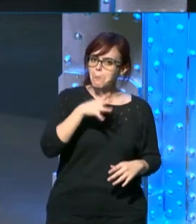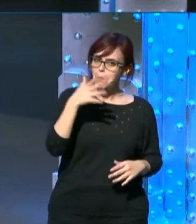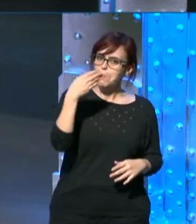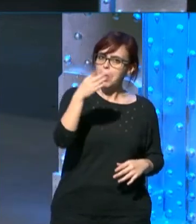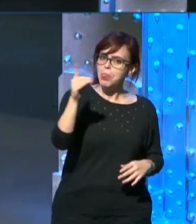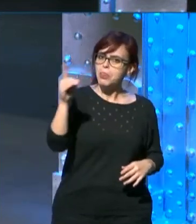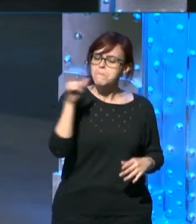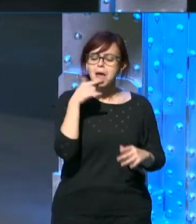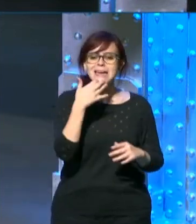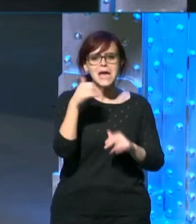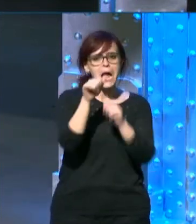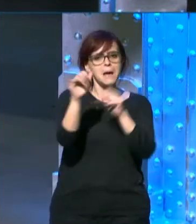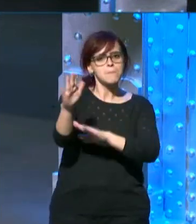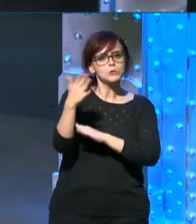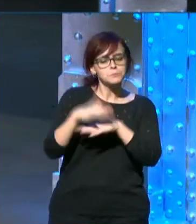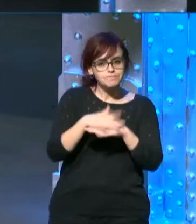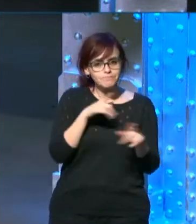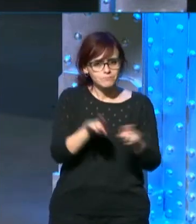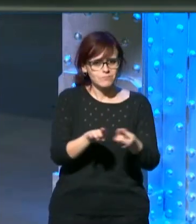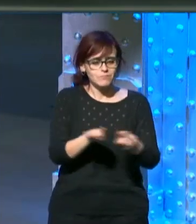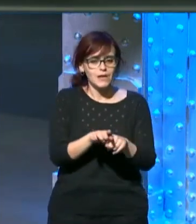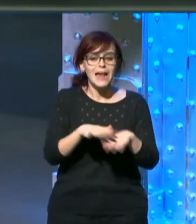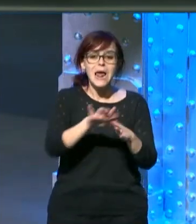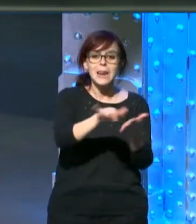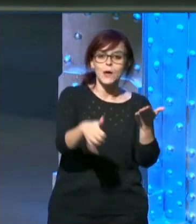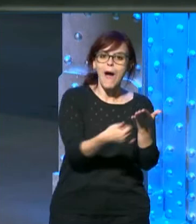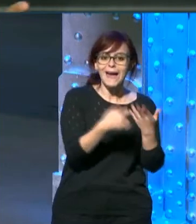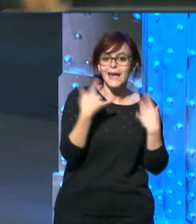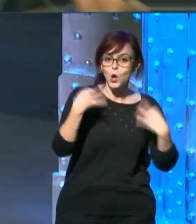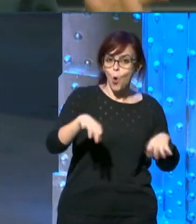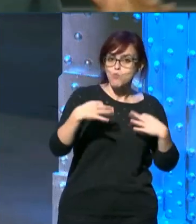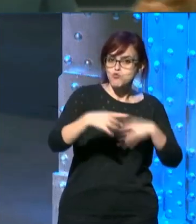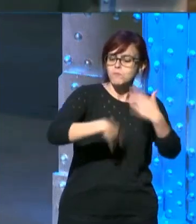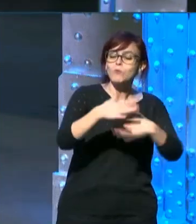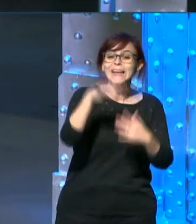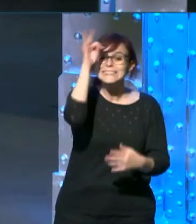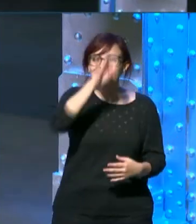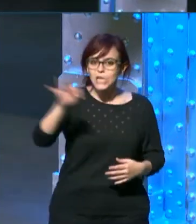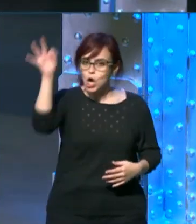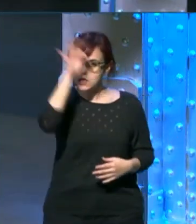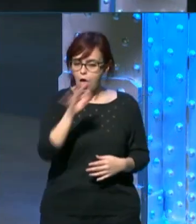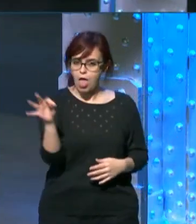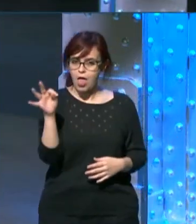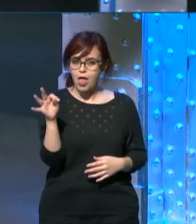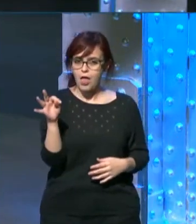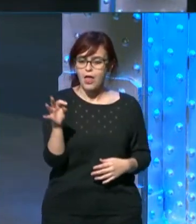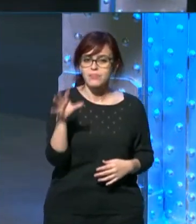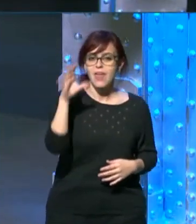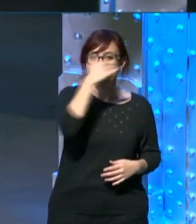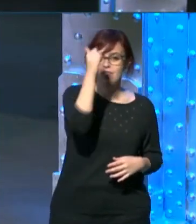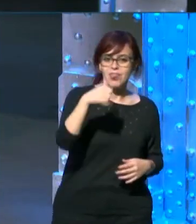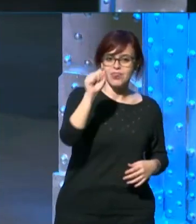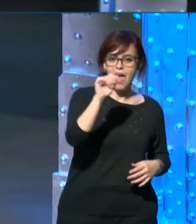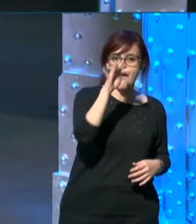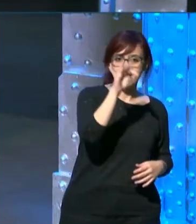los ejemplos y me empezaba a hablar de una cosa que era el lenguaje común. Y hablaba de una teoría que se llamaba la teoría de